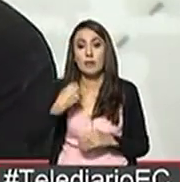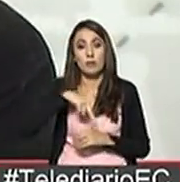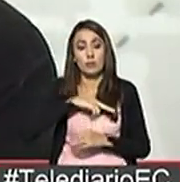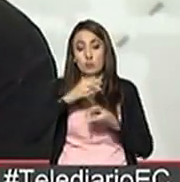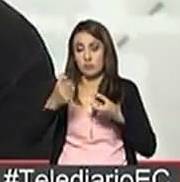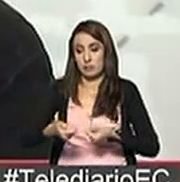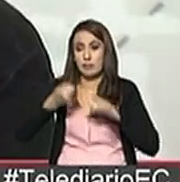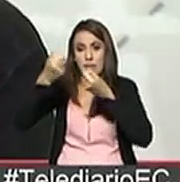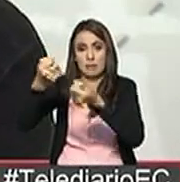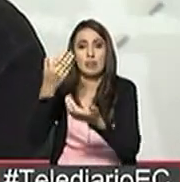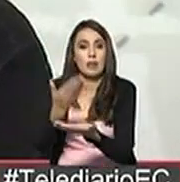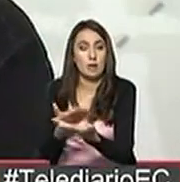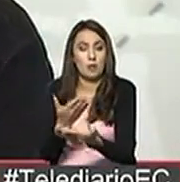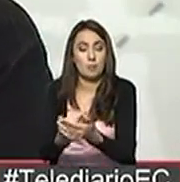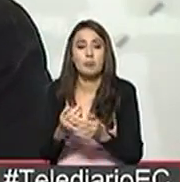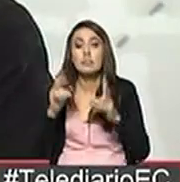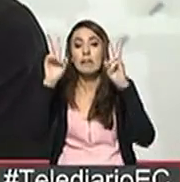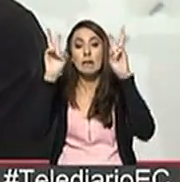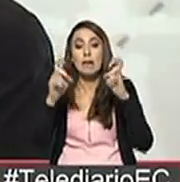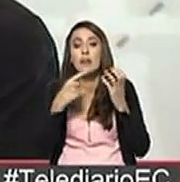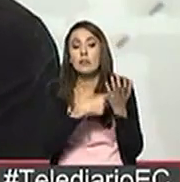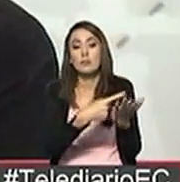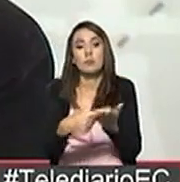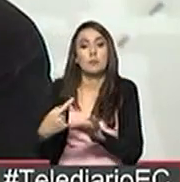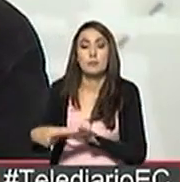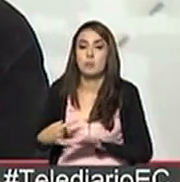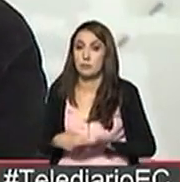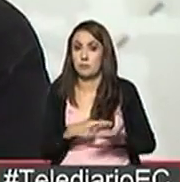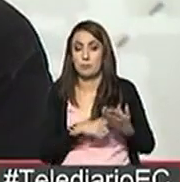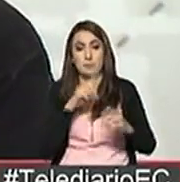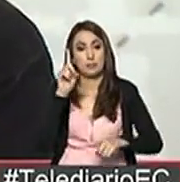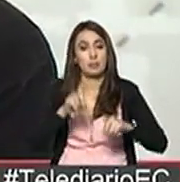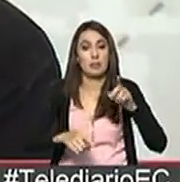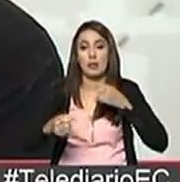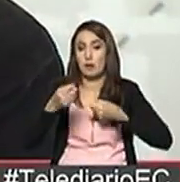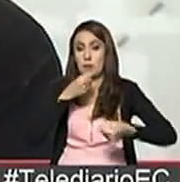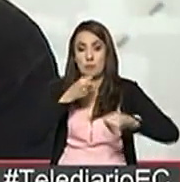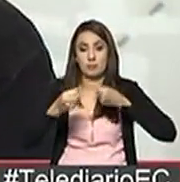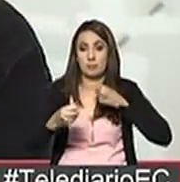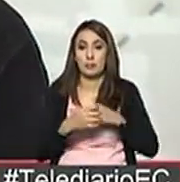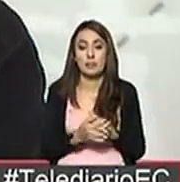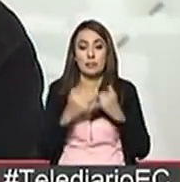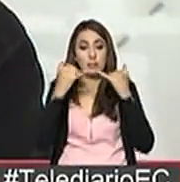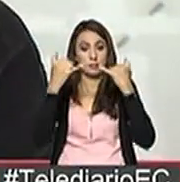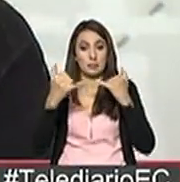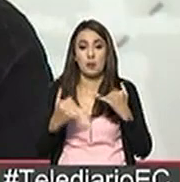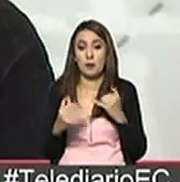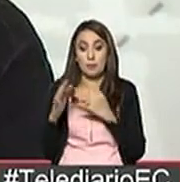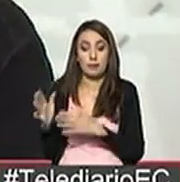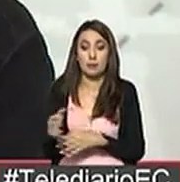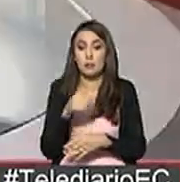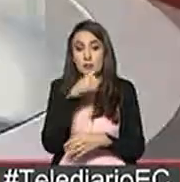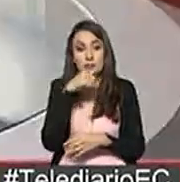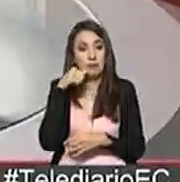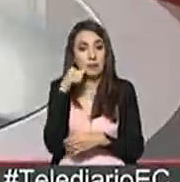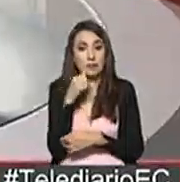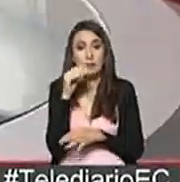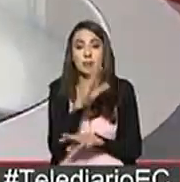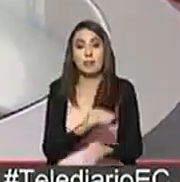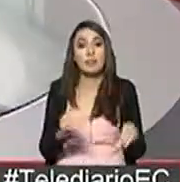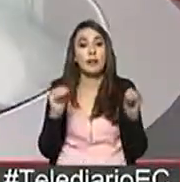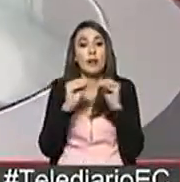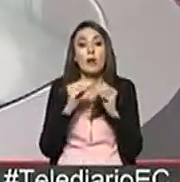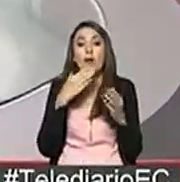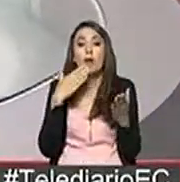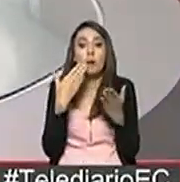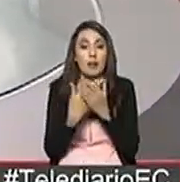los temas de que nos gustaría a nosotros cómo tratar de manera más urgente, que son cosas que nos conciernen ahora como movimiento cervecero. Y gracias a